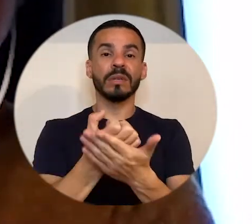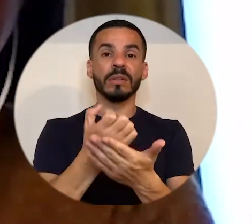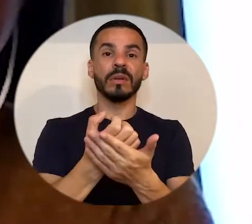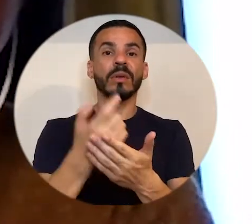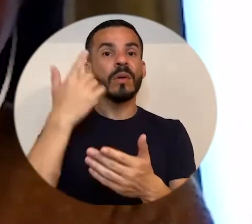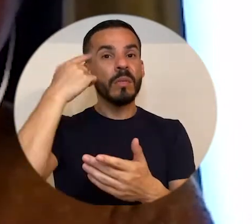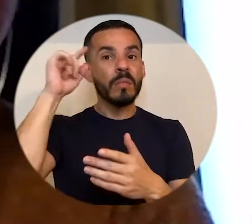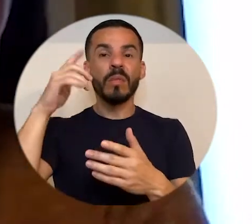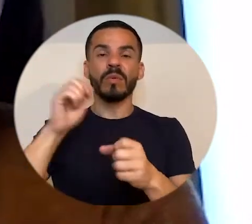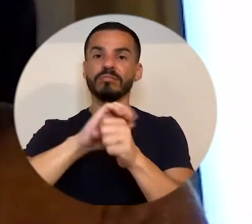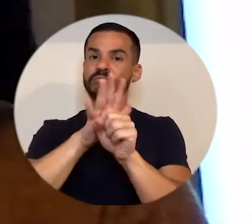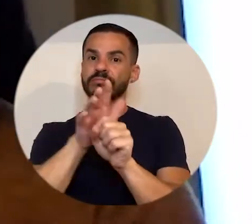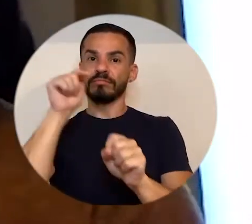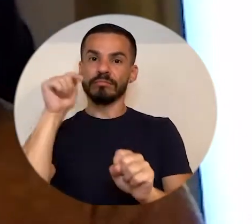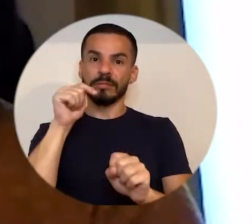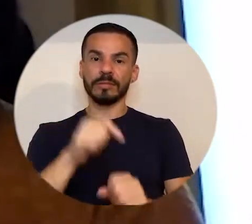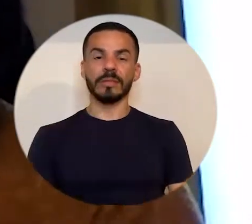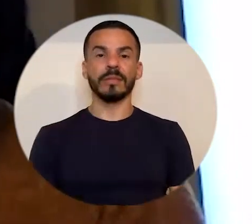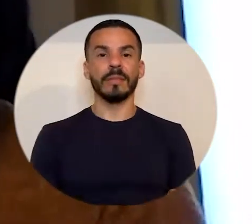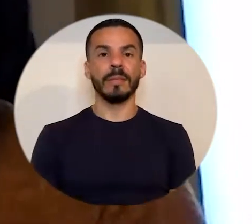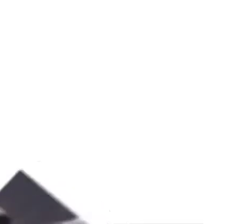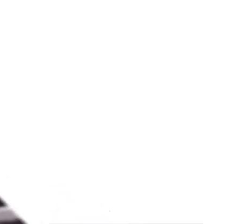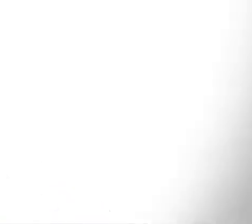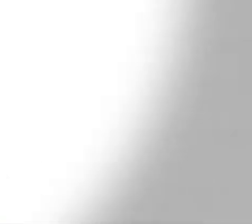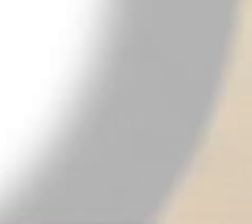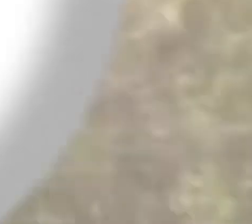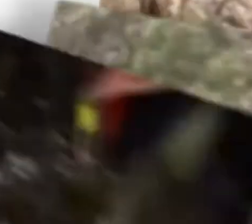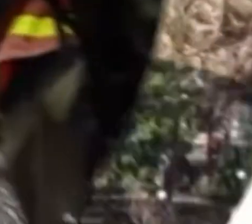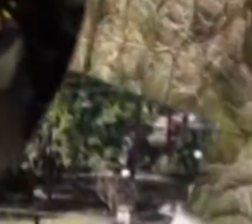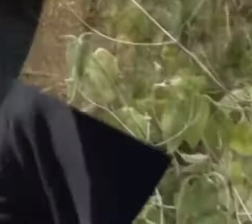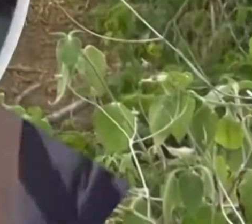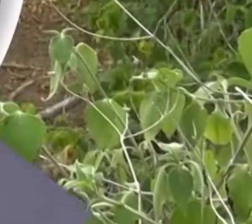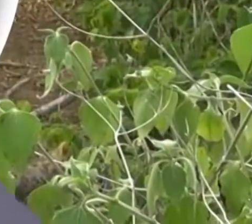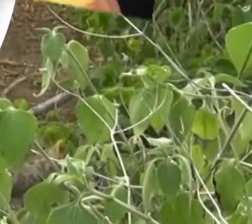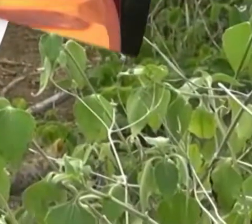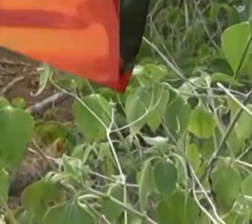y económica a raíz de la pandemia.